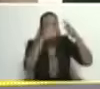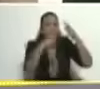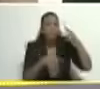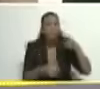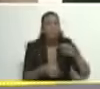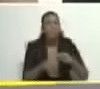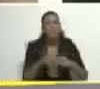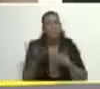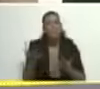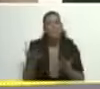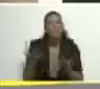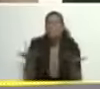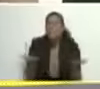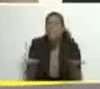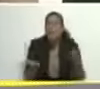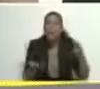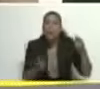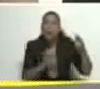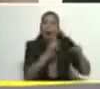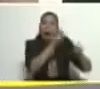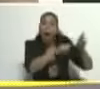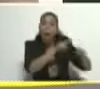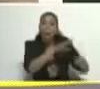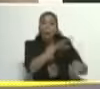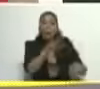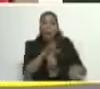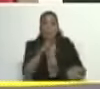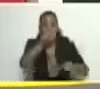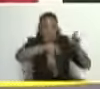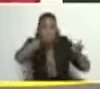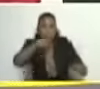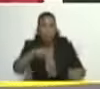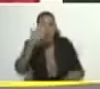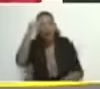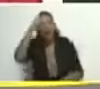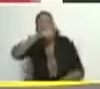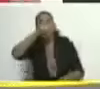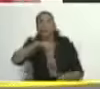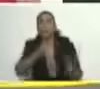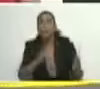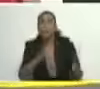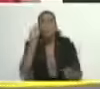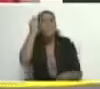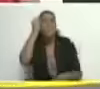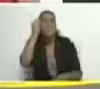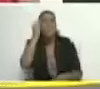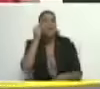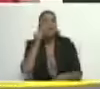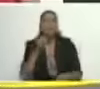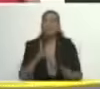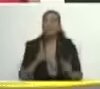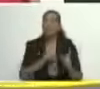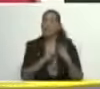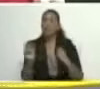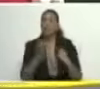Pero aquellos que piensan que uno simplemente toma un tren y se